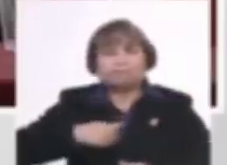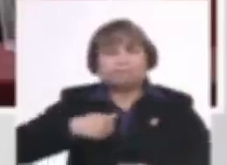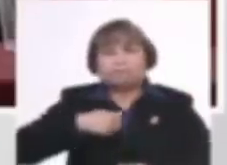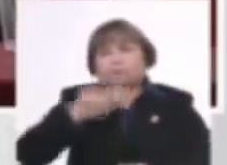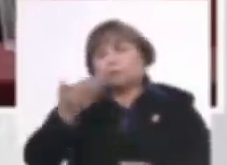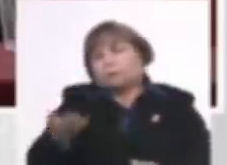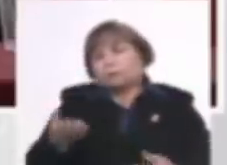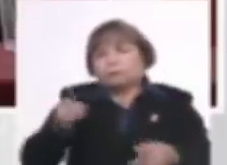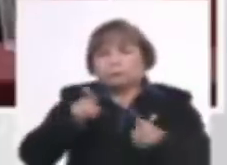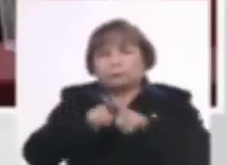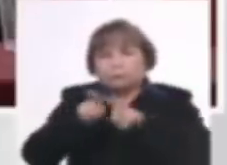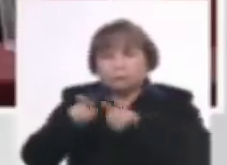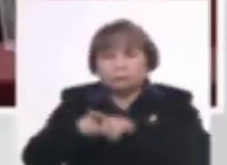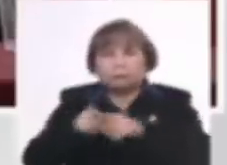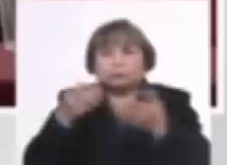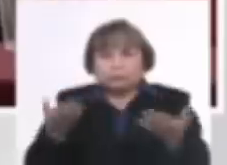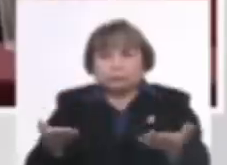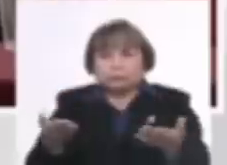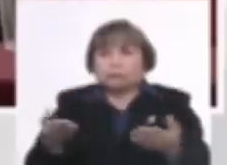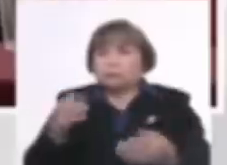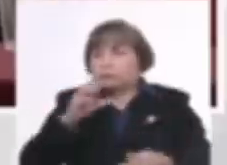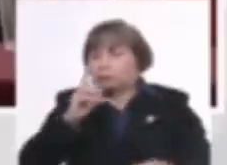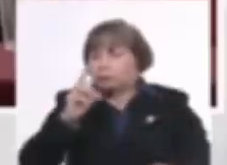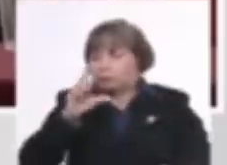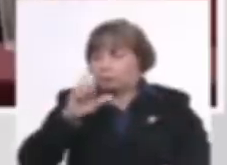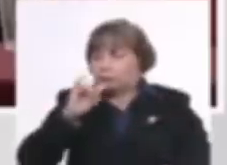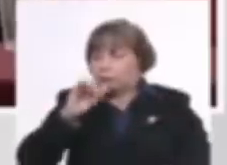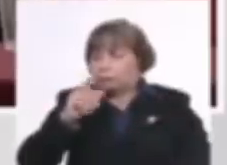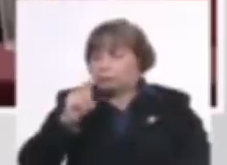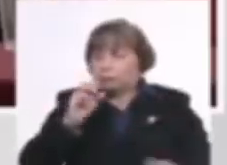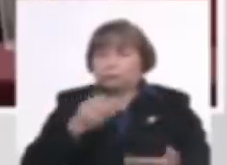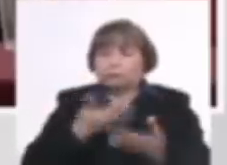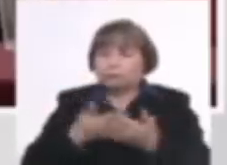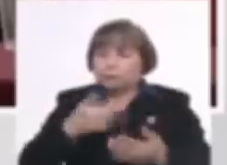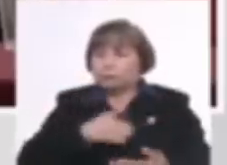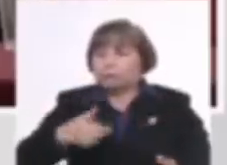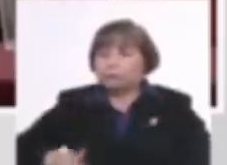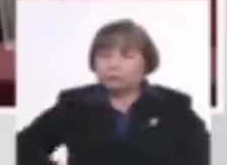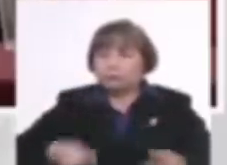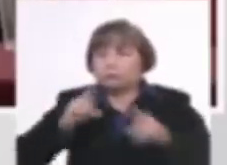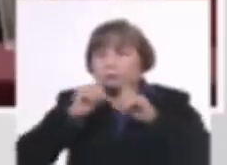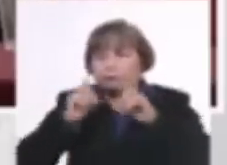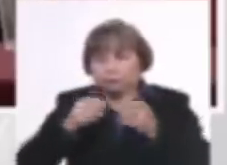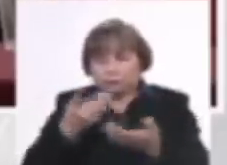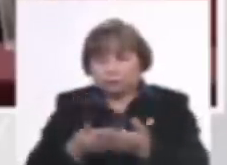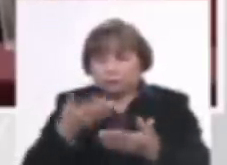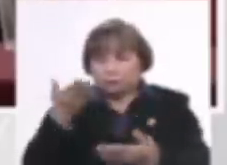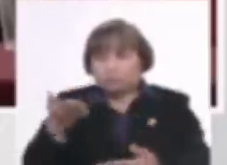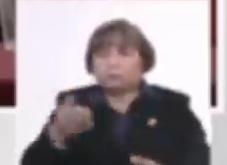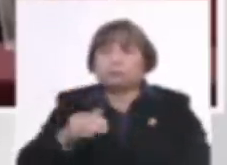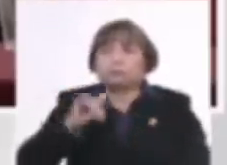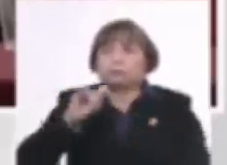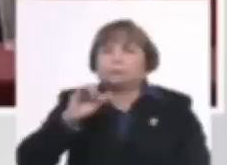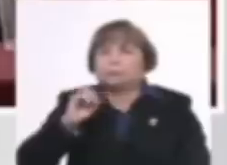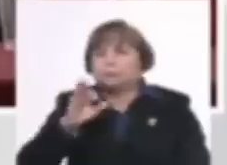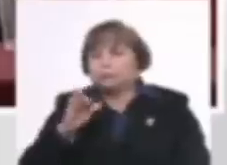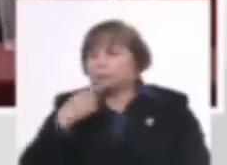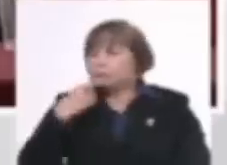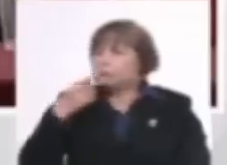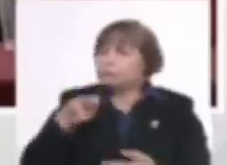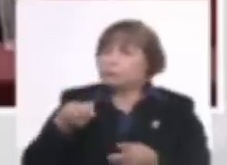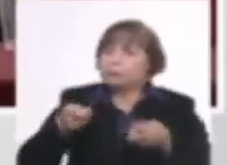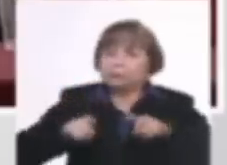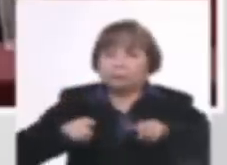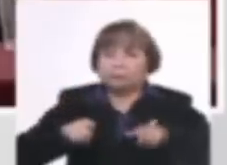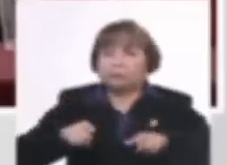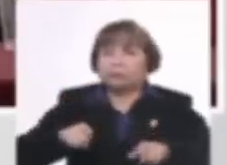lastimosamente también se convierte en un delito y eso tiene que quedar claro. Entonces, presidente, yo quisiera preguntarle a la señorita Jennifer si